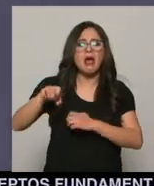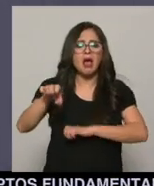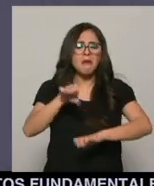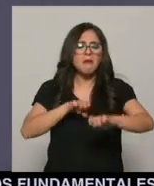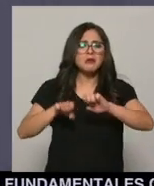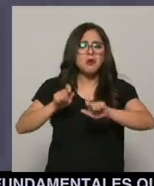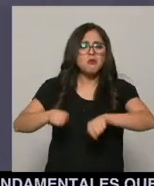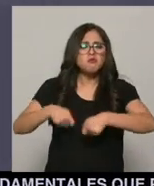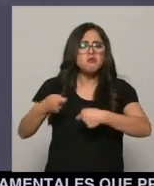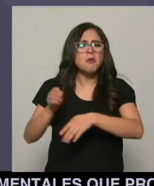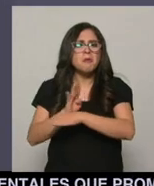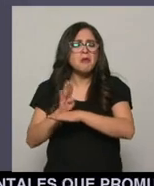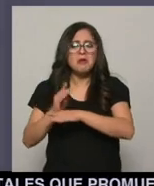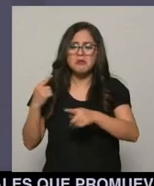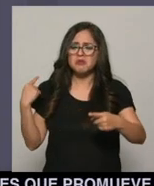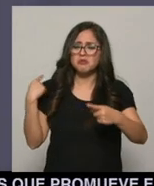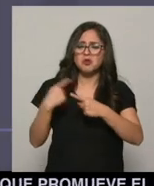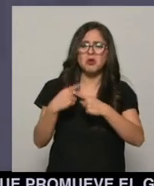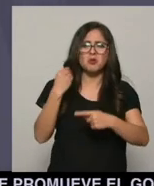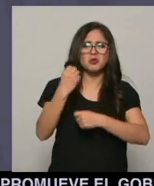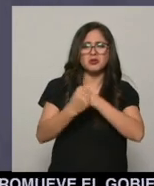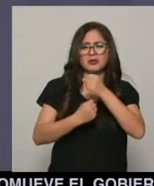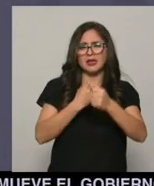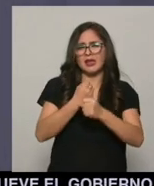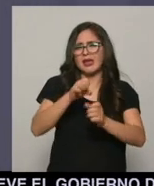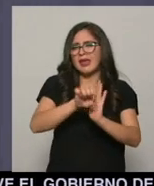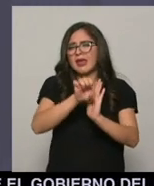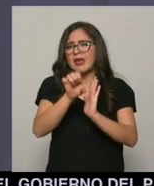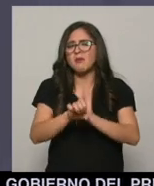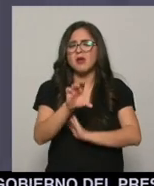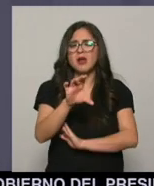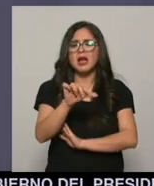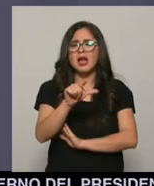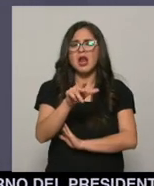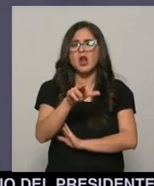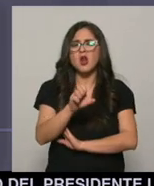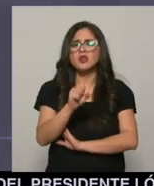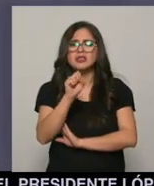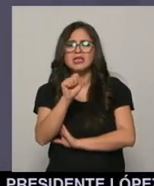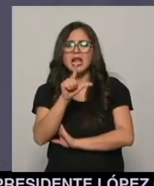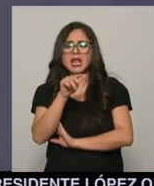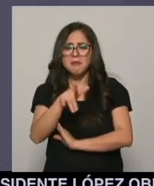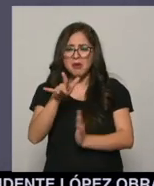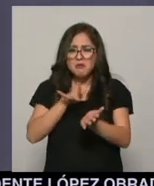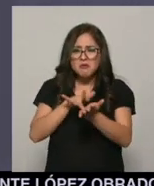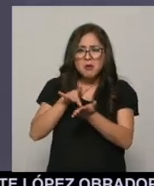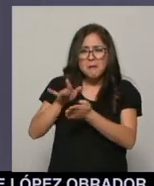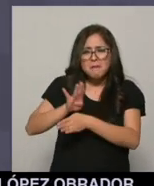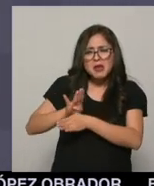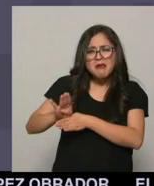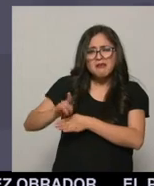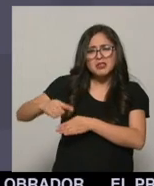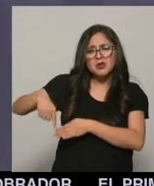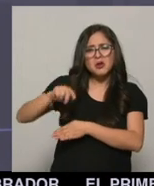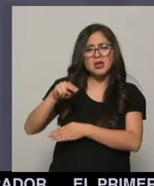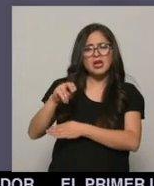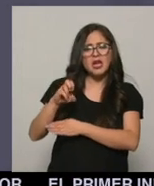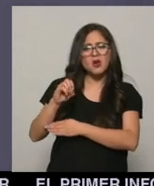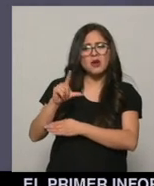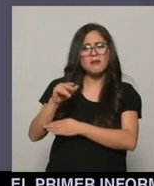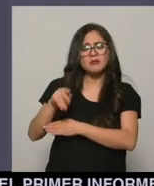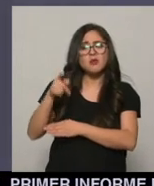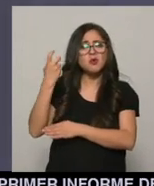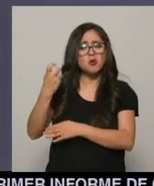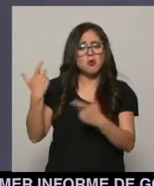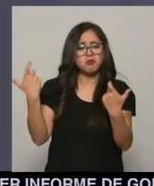años del neoliberalismo. Que alguien me diga que Carlos Slim no ha sido beneficiado del neoliberalismo, es una persona que ha tenido una riqueza exponencial de